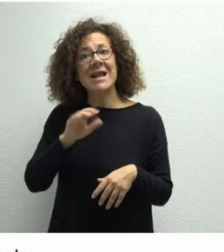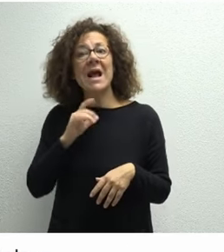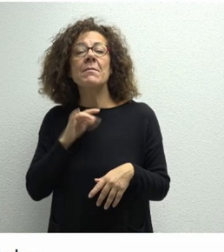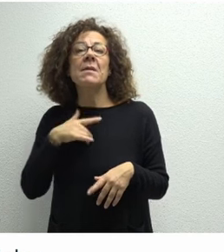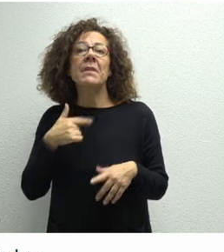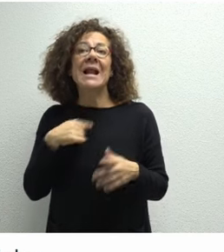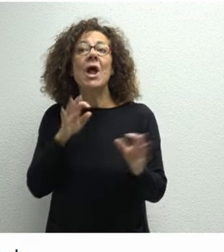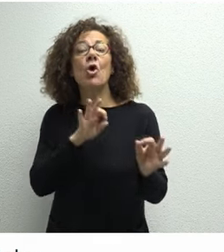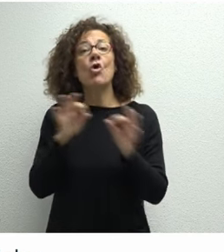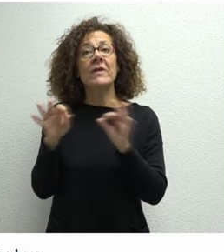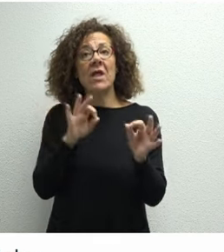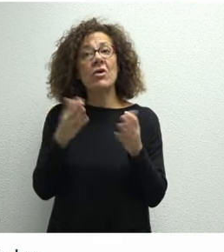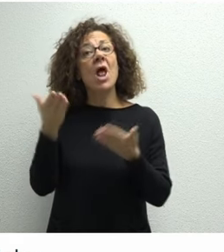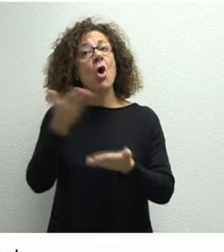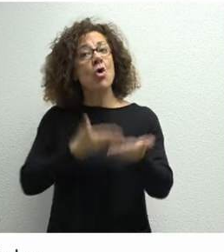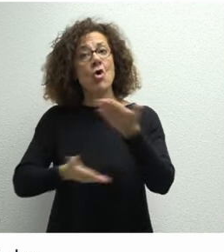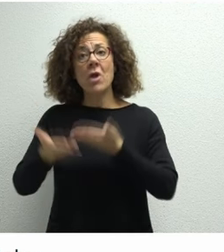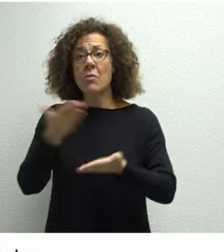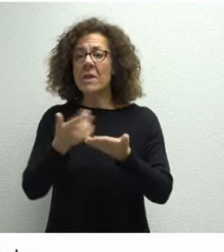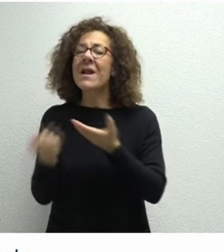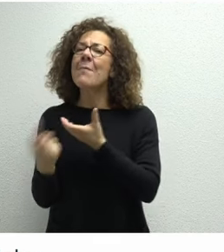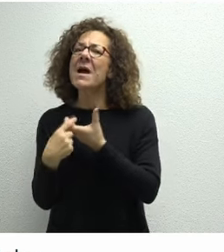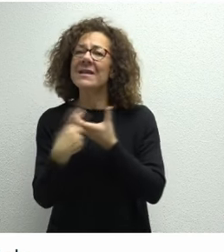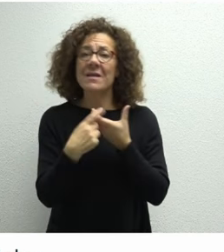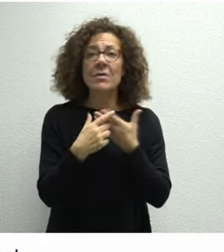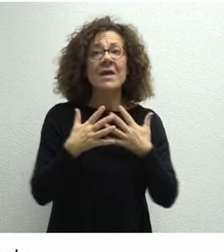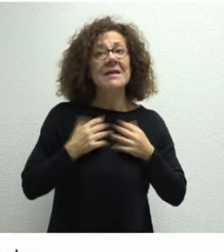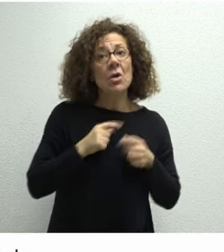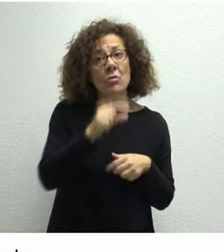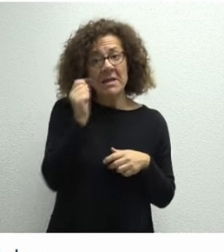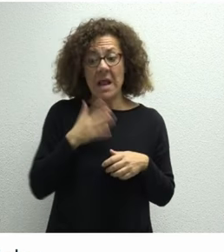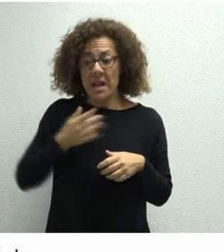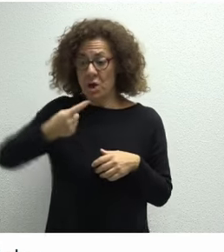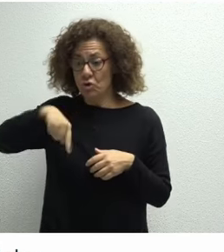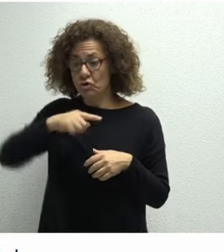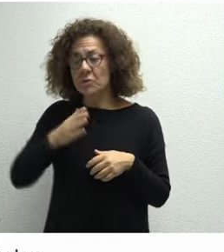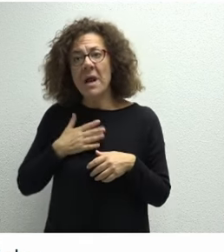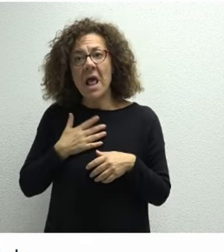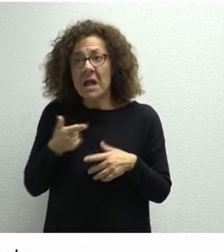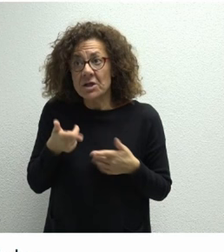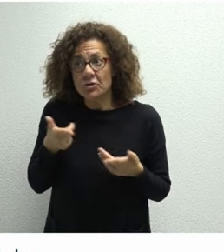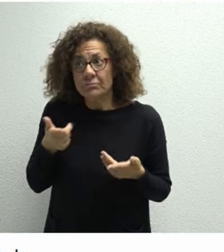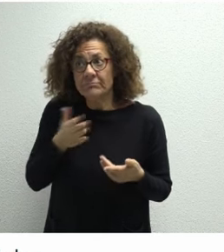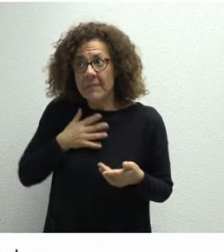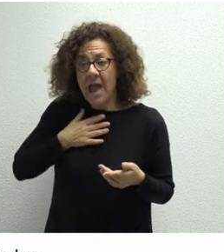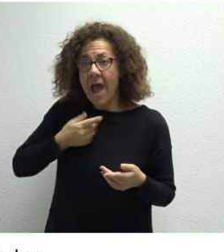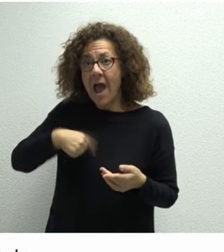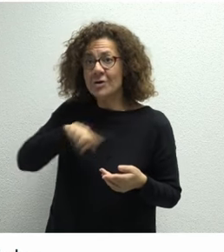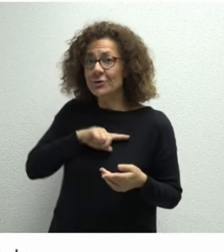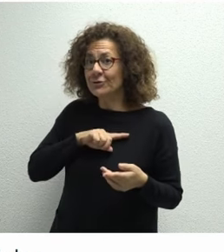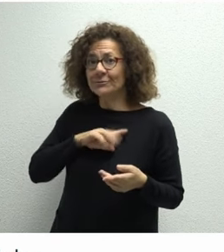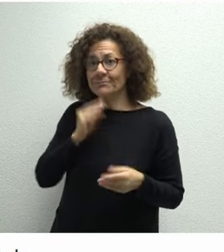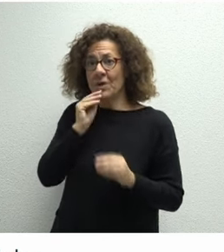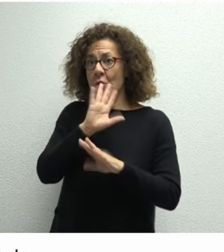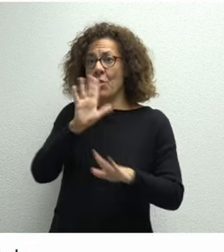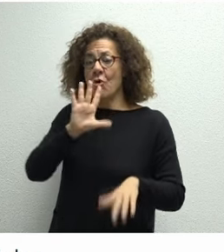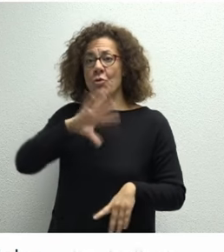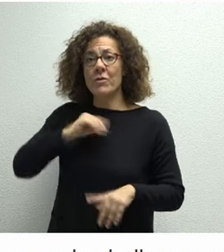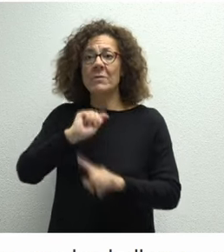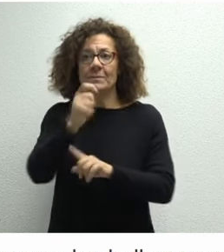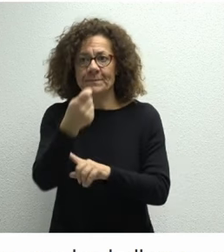coordinación y la y la colaboración y la implicación entre Salud Mental Y nosotros que para nosotros es lo mejor que podríamos